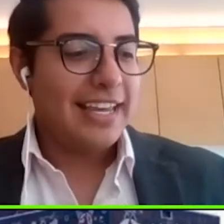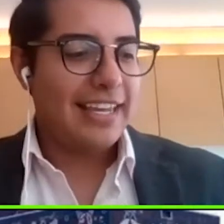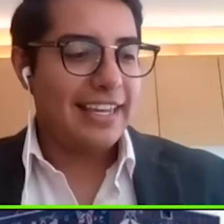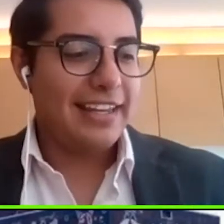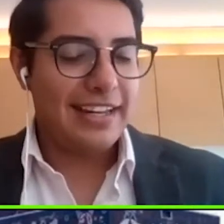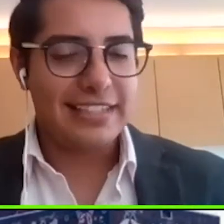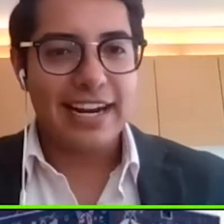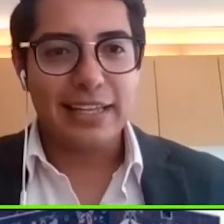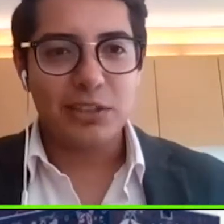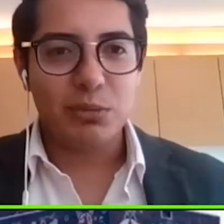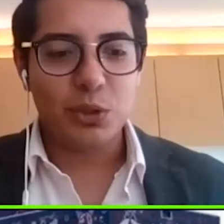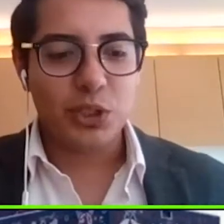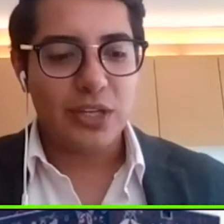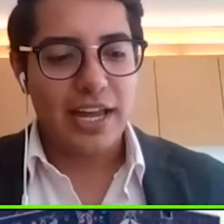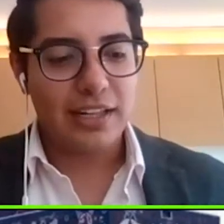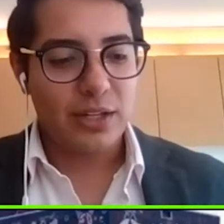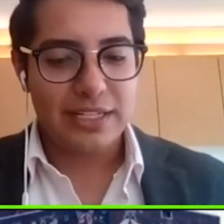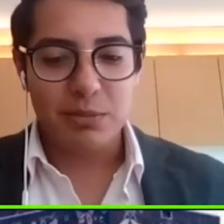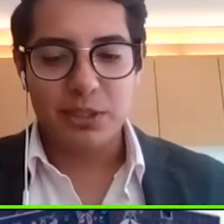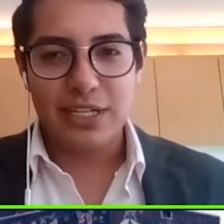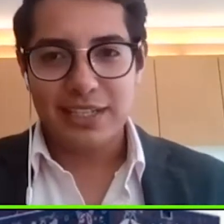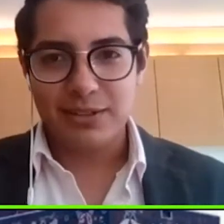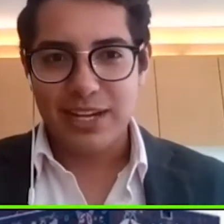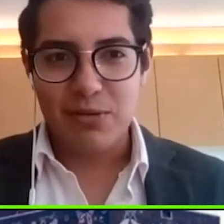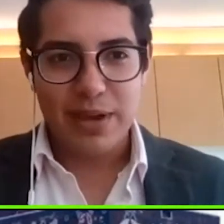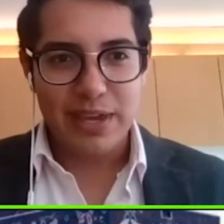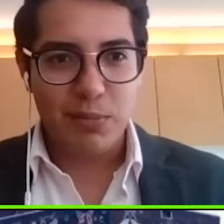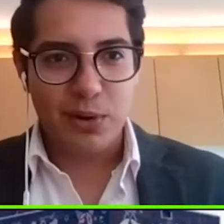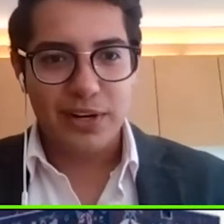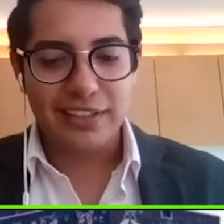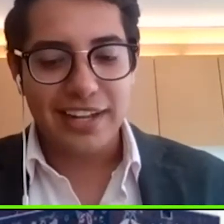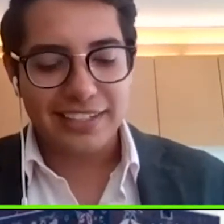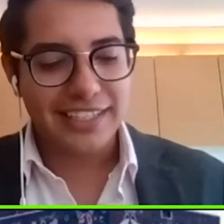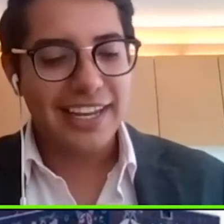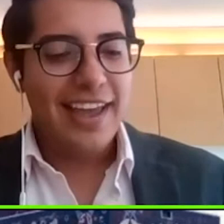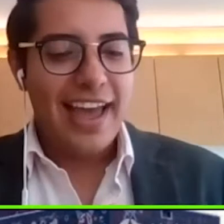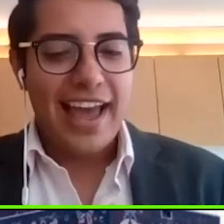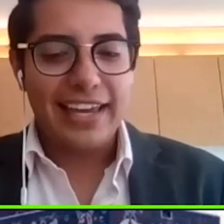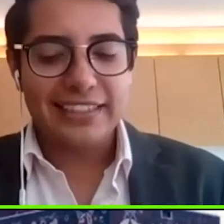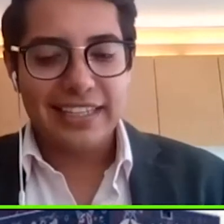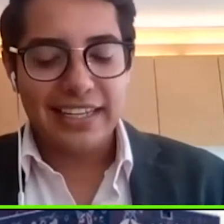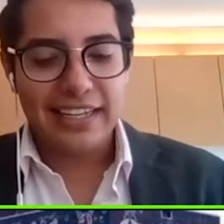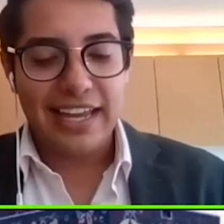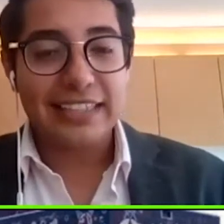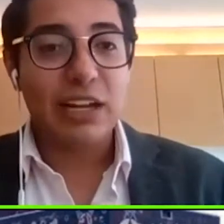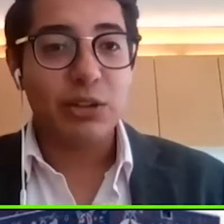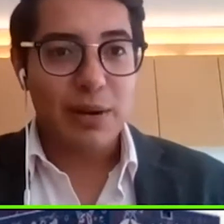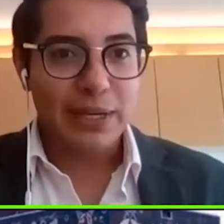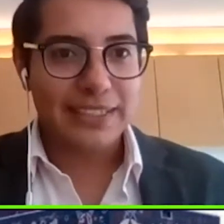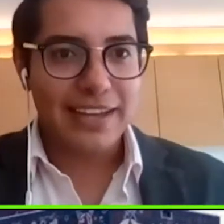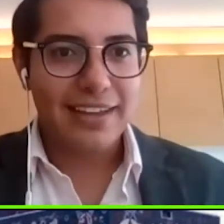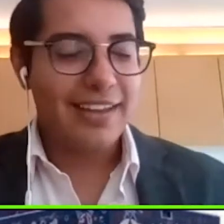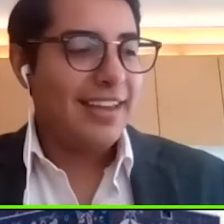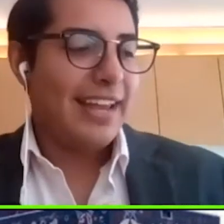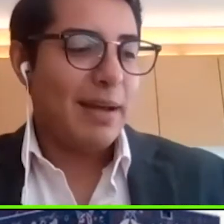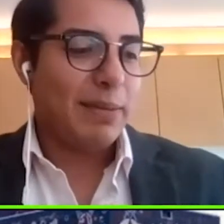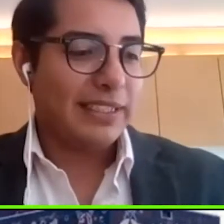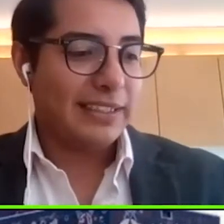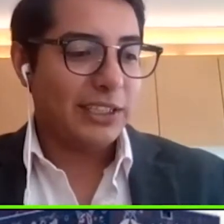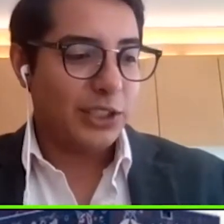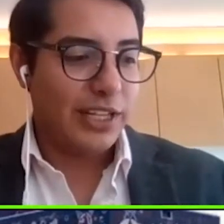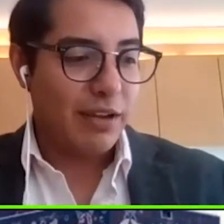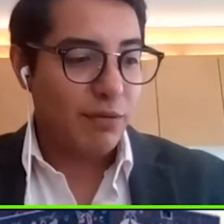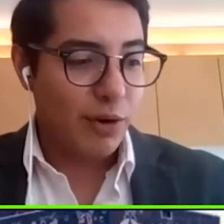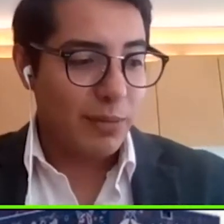mesa y les agradezco mucho a todas las personas que nos acompañan por conectarse a esta otra mesa en